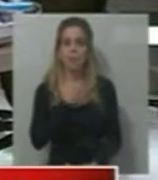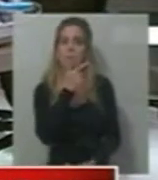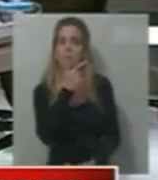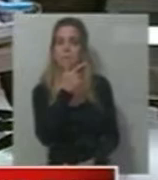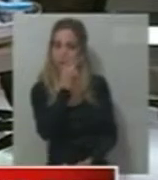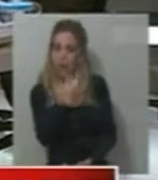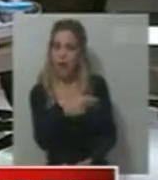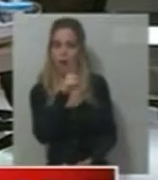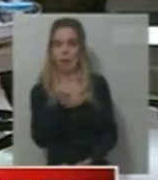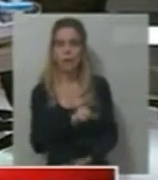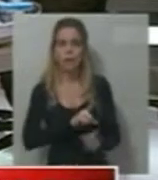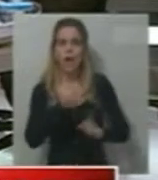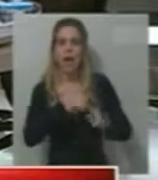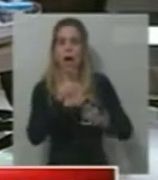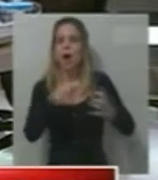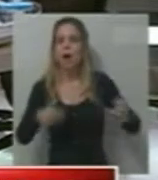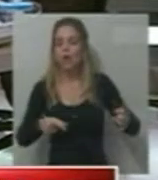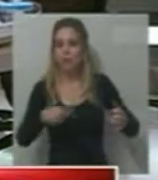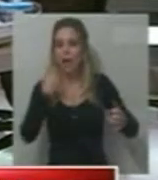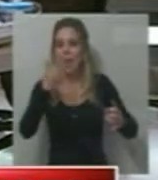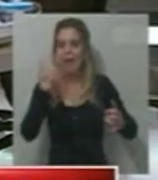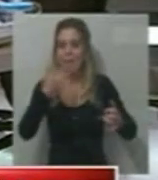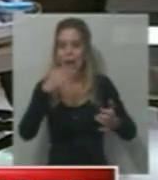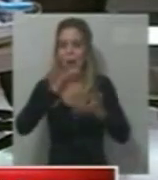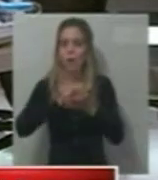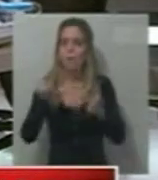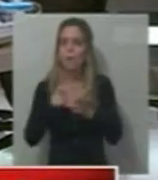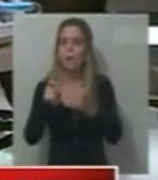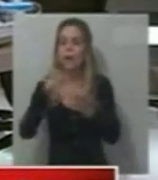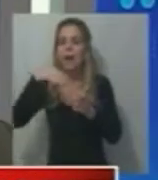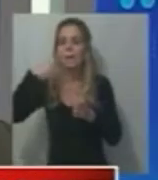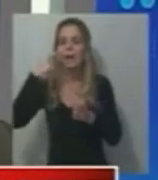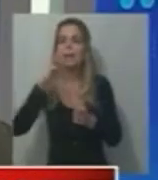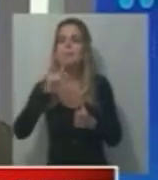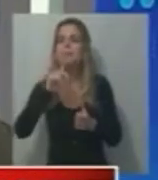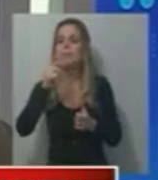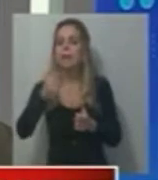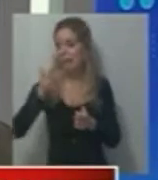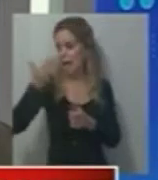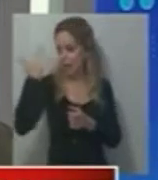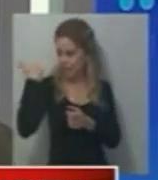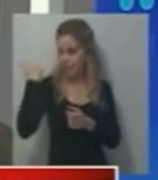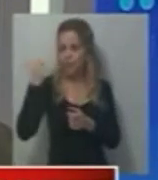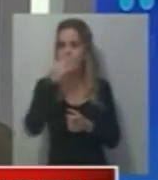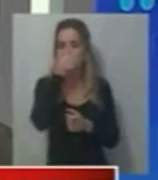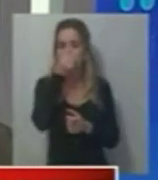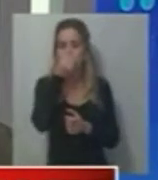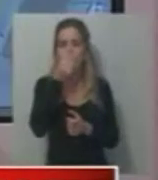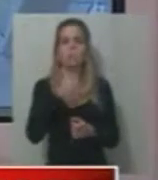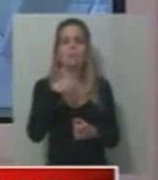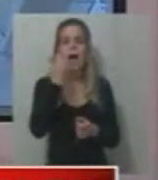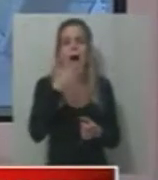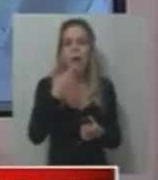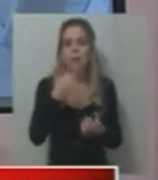llamó la atención. Hago un comentario sobre el programa. Me llamó la atención con qué ligereza se dicen unas cosas. Se dicen algunas cosas, vuelve,